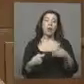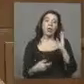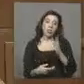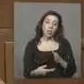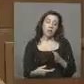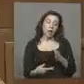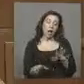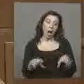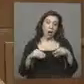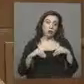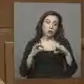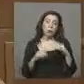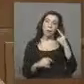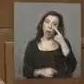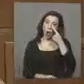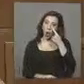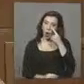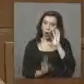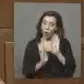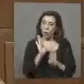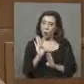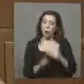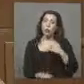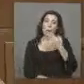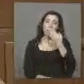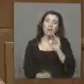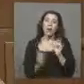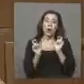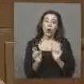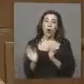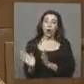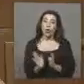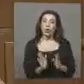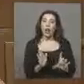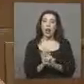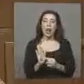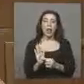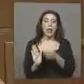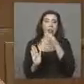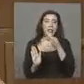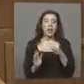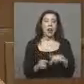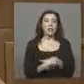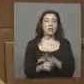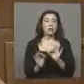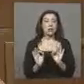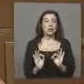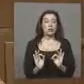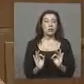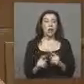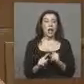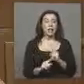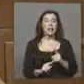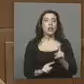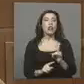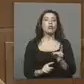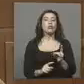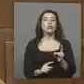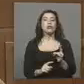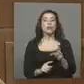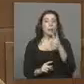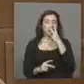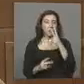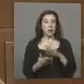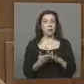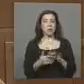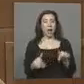asumirla como tal. Pero cuidado, yo prefiero regularla y que la ley establezca las condiciones y no que operen las vías de hechos. Miren lo